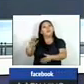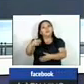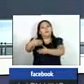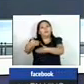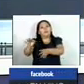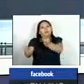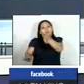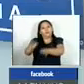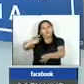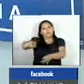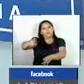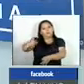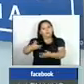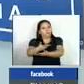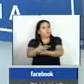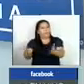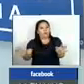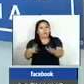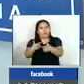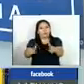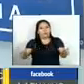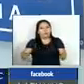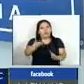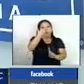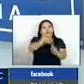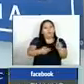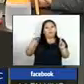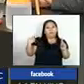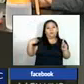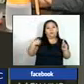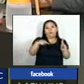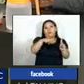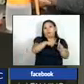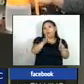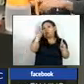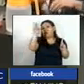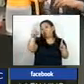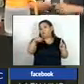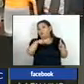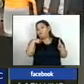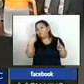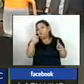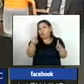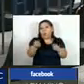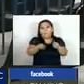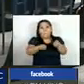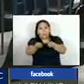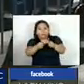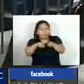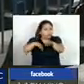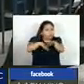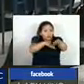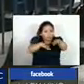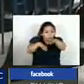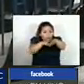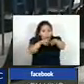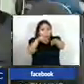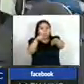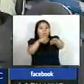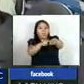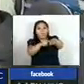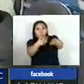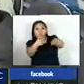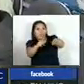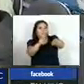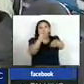Sentencia absolvió al subinspector Jaime Rigoberto Estrada acusado del homicidio de un conductor que luego de una persecución policial se resistió